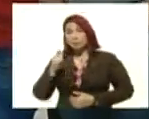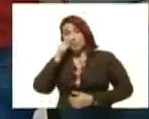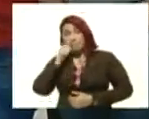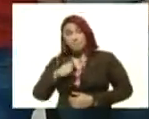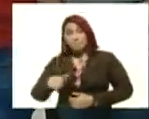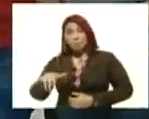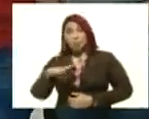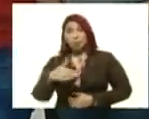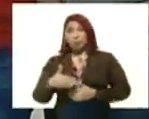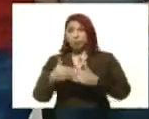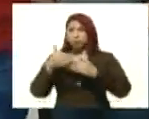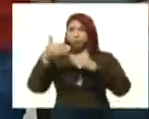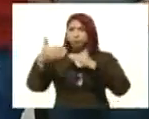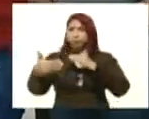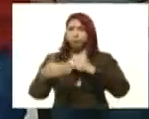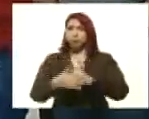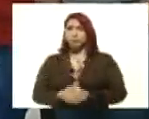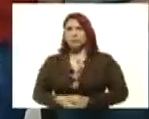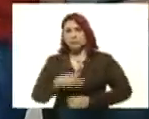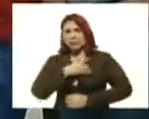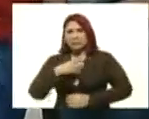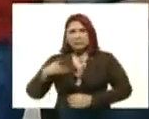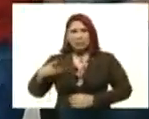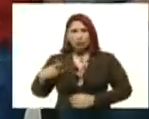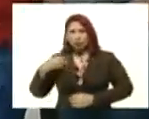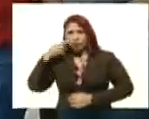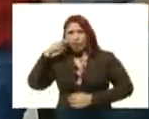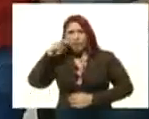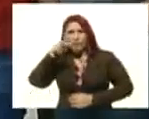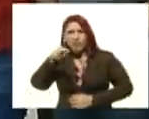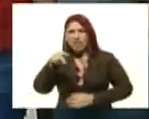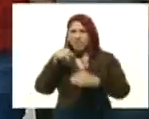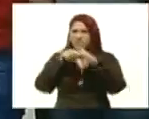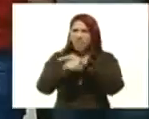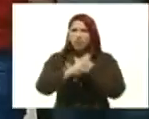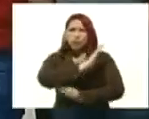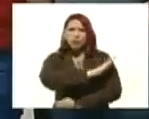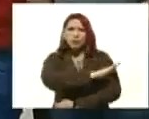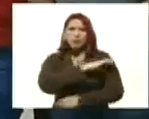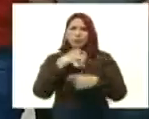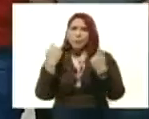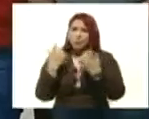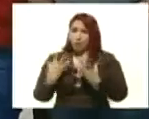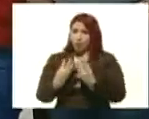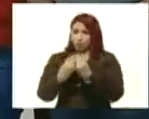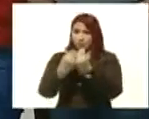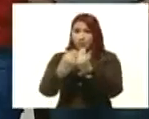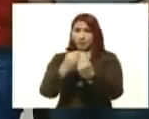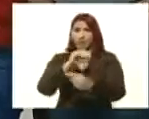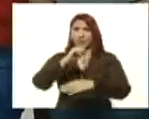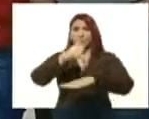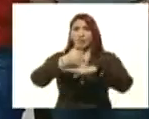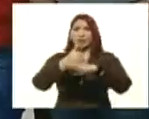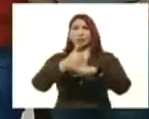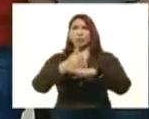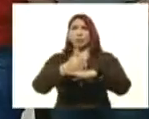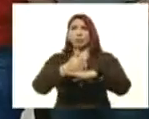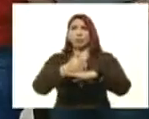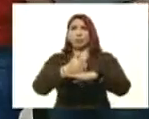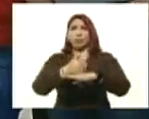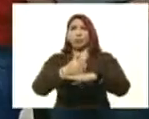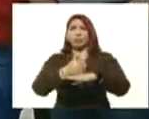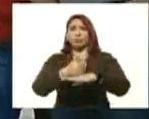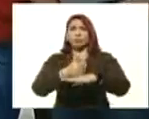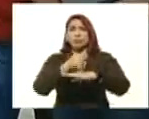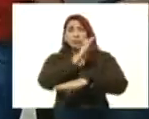afuera, deseoso de venir y pasar para acá. Aquí me acompañan la directora de la Clínica Popular, Ana Unamo,